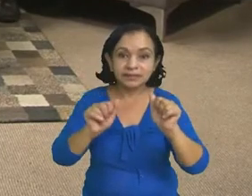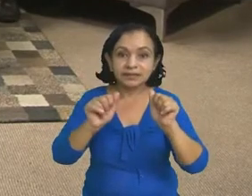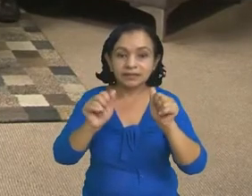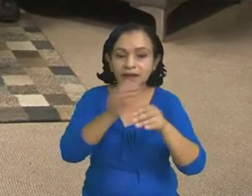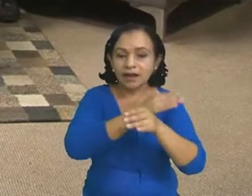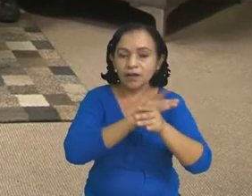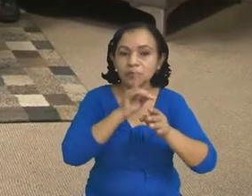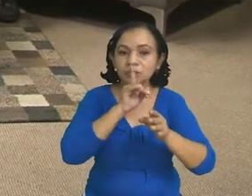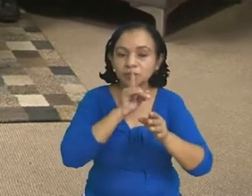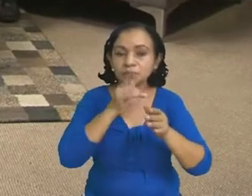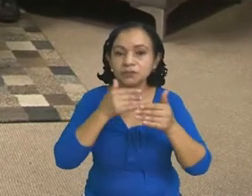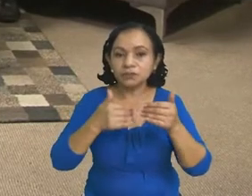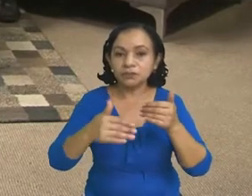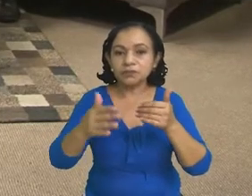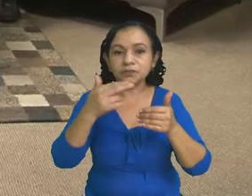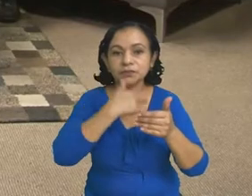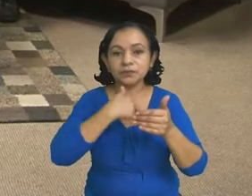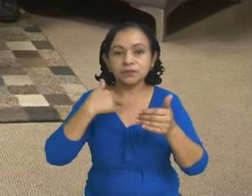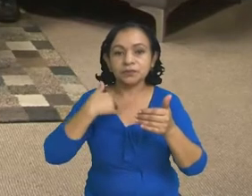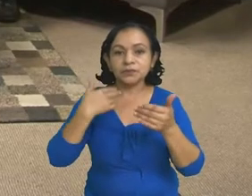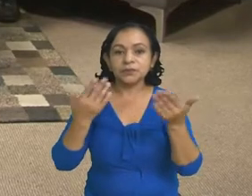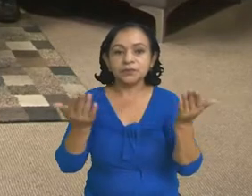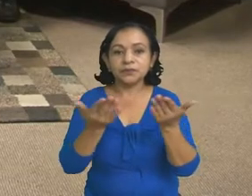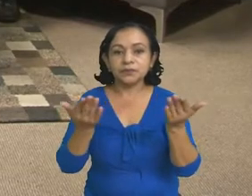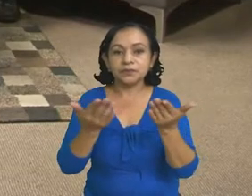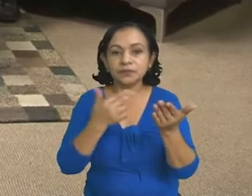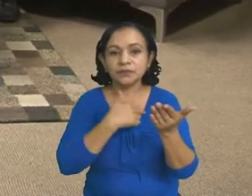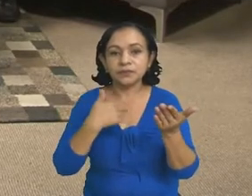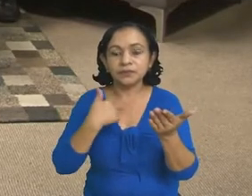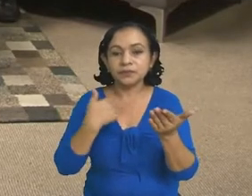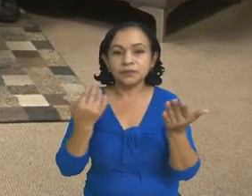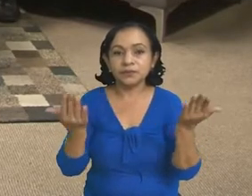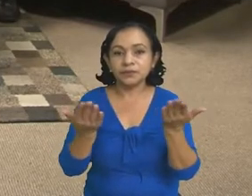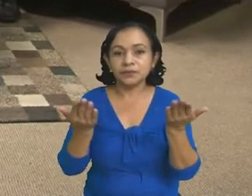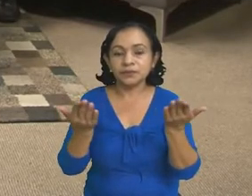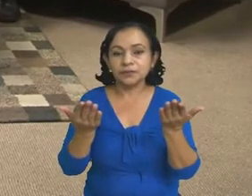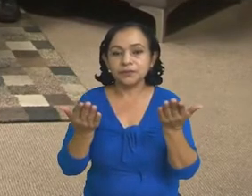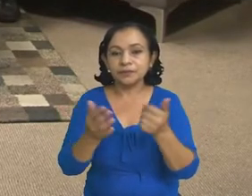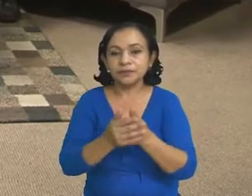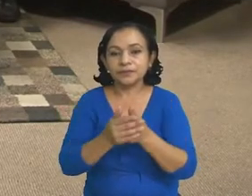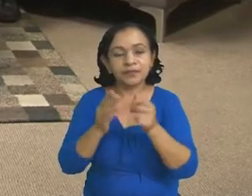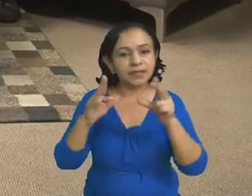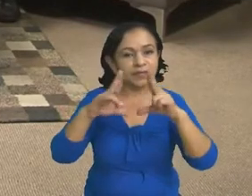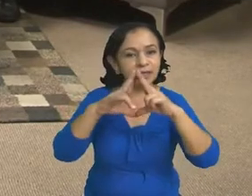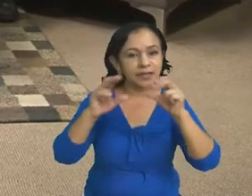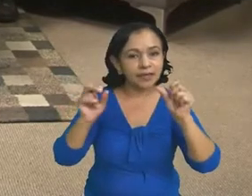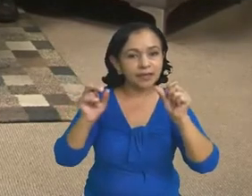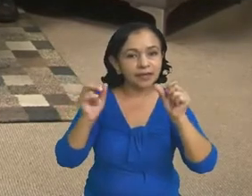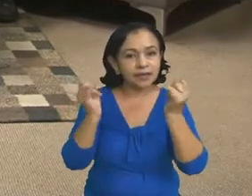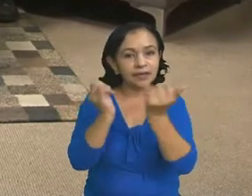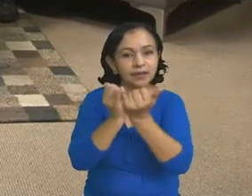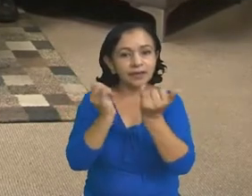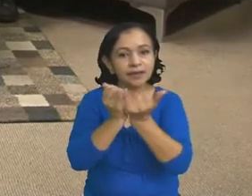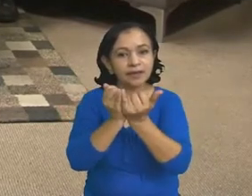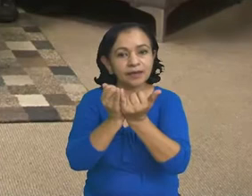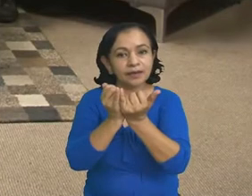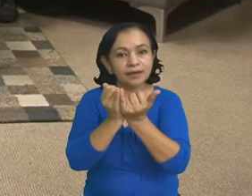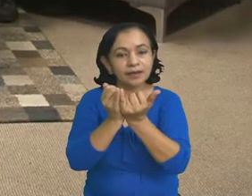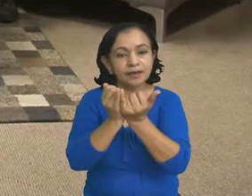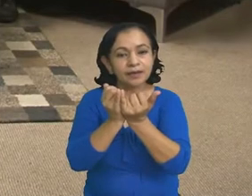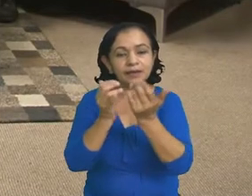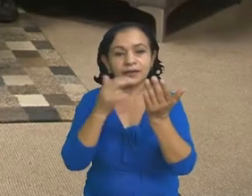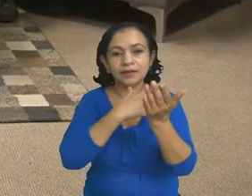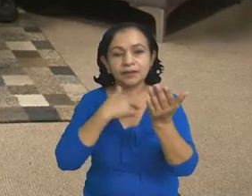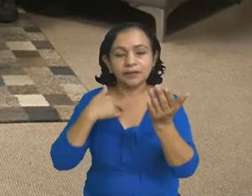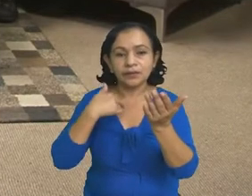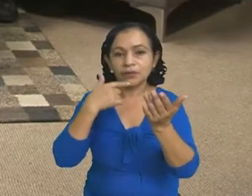precisamente ejercicios que garantizan el servicio, pero también respaldan la productividad de todo el país, o de por lo menos, bueno, ya usted lo